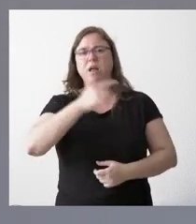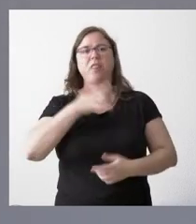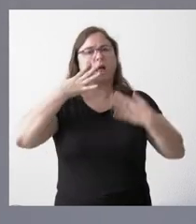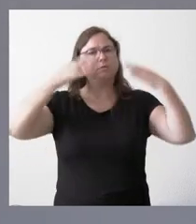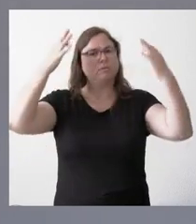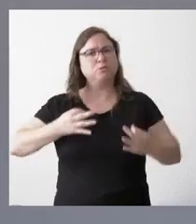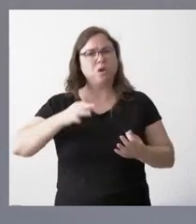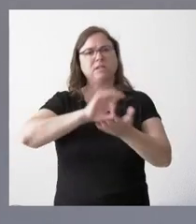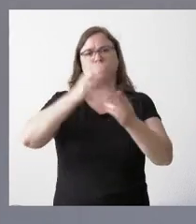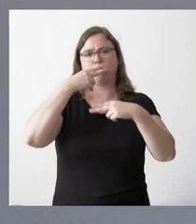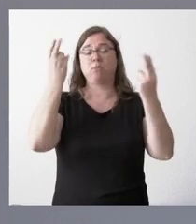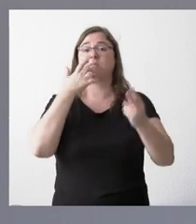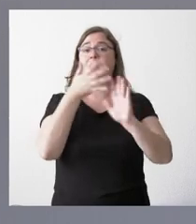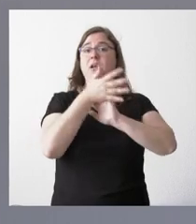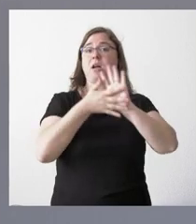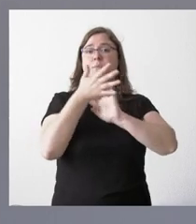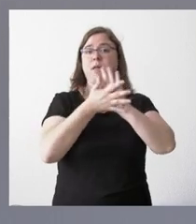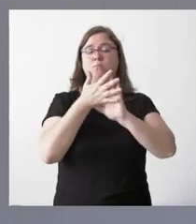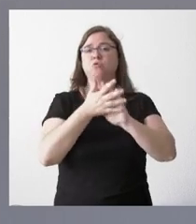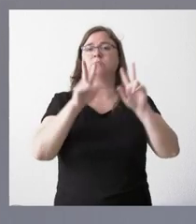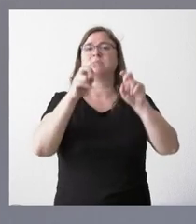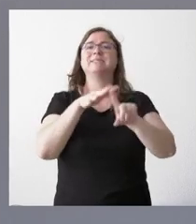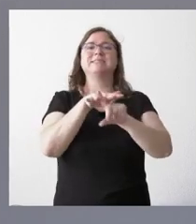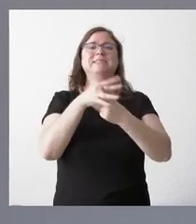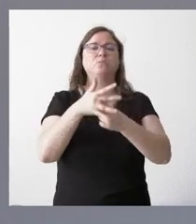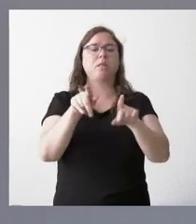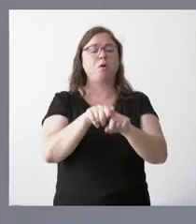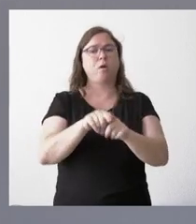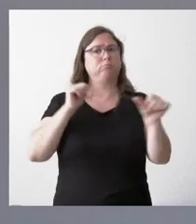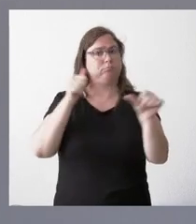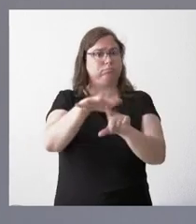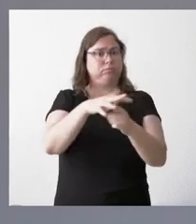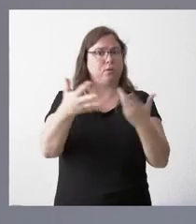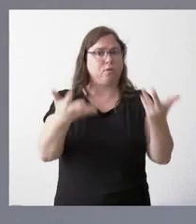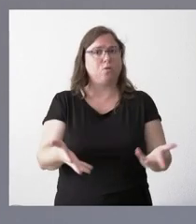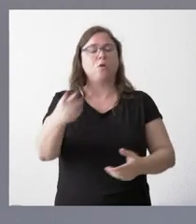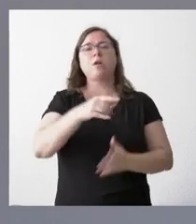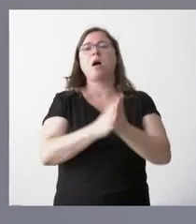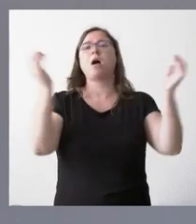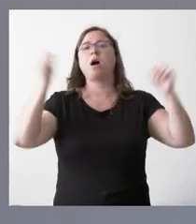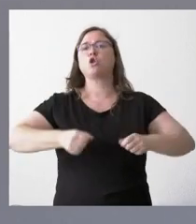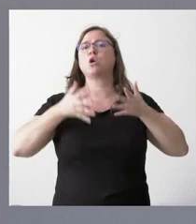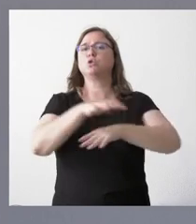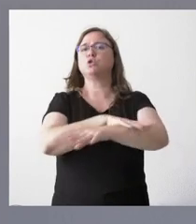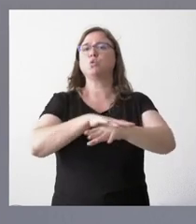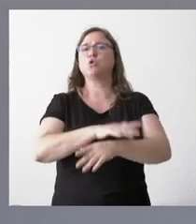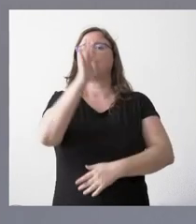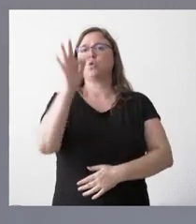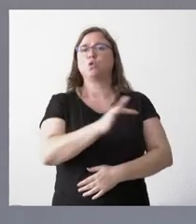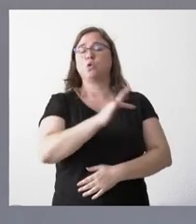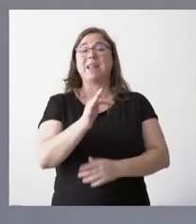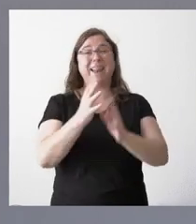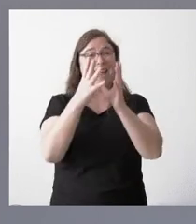servicios públicos. Si hablamos de la situación de este tiempo, se han acordado en el Consejo de Gobierno un total de 500